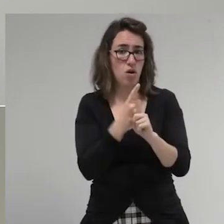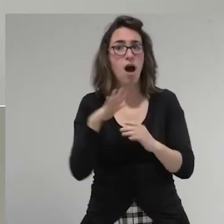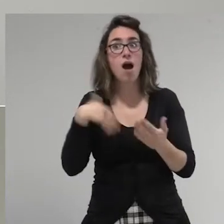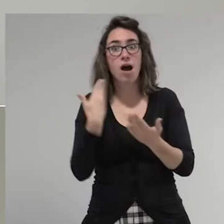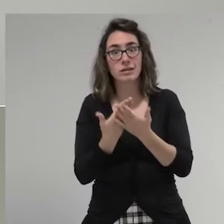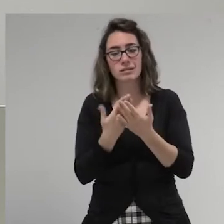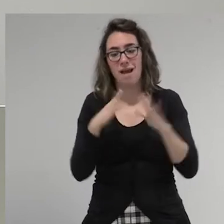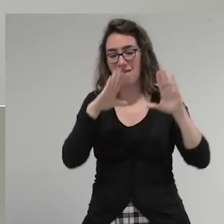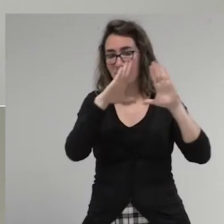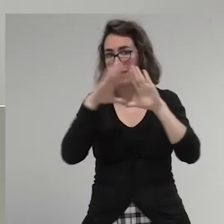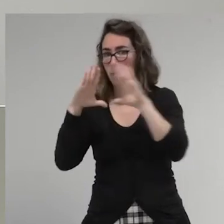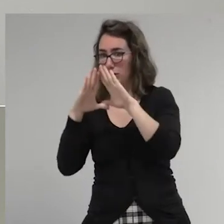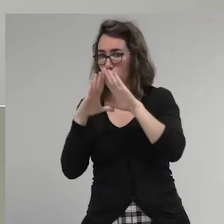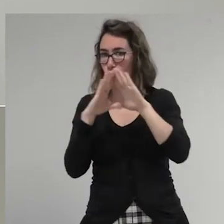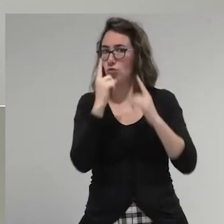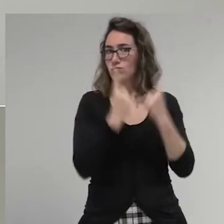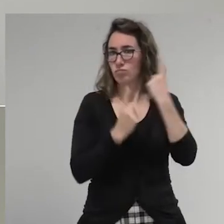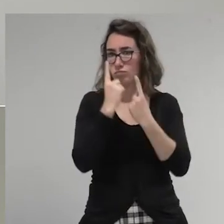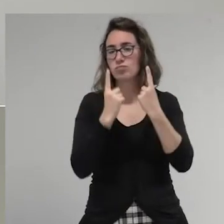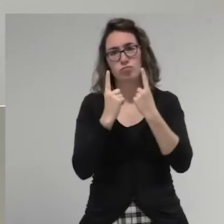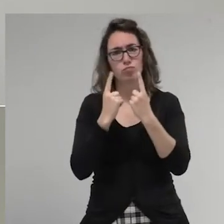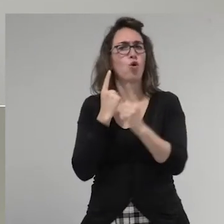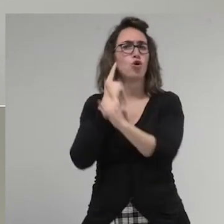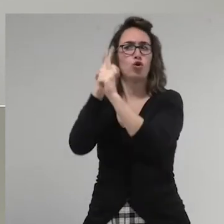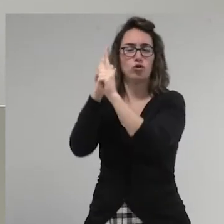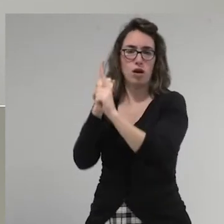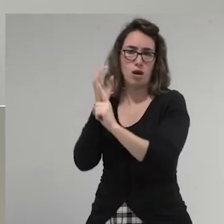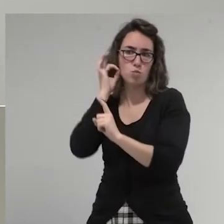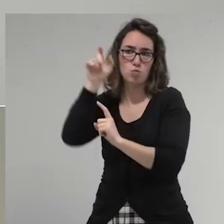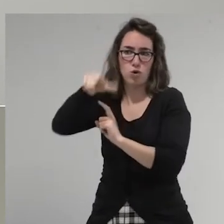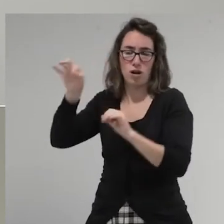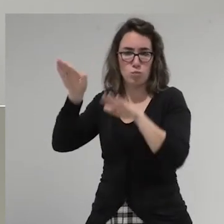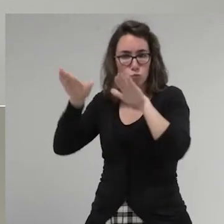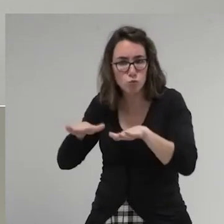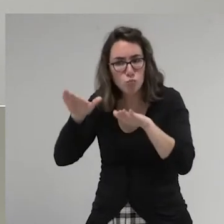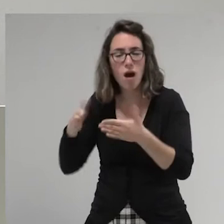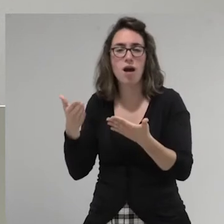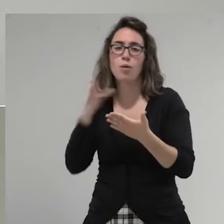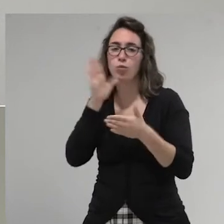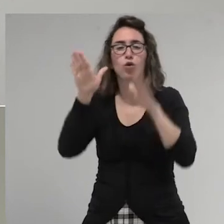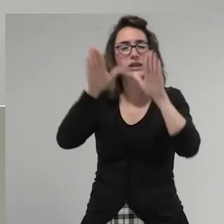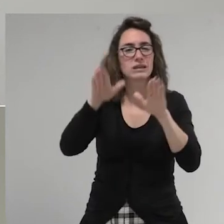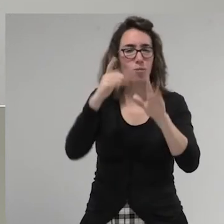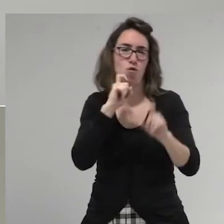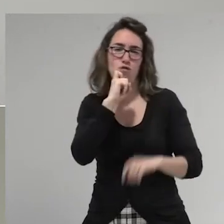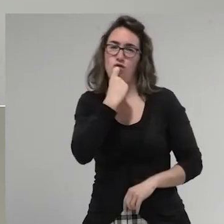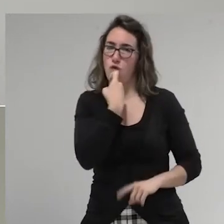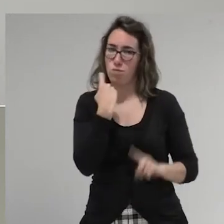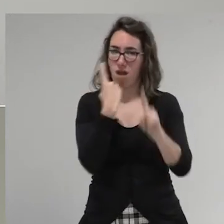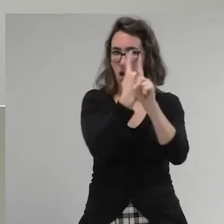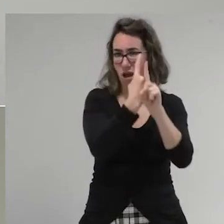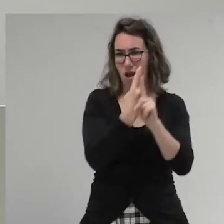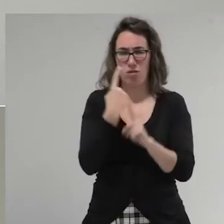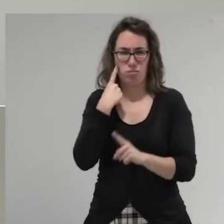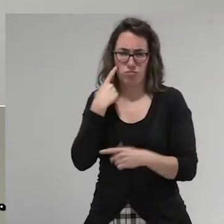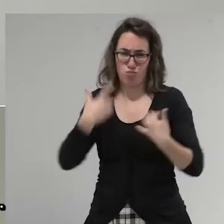ciertos feminismos, respecto a las mujeres musulmanas, ¿no? Y la islamofobia que destilan, o que